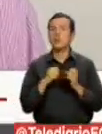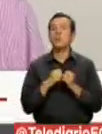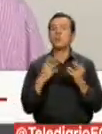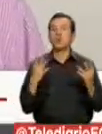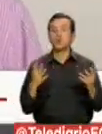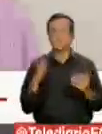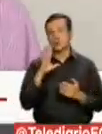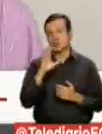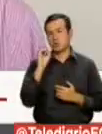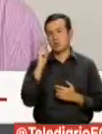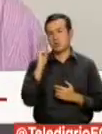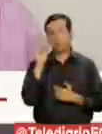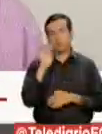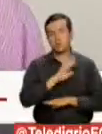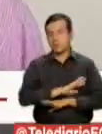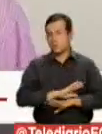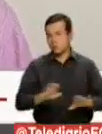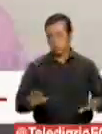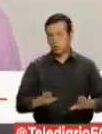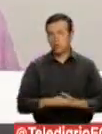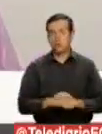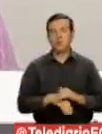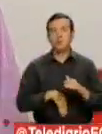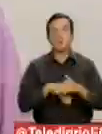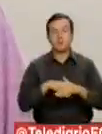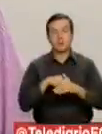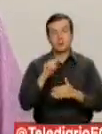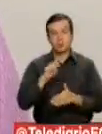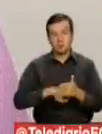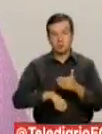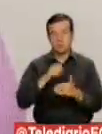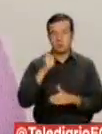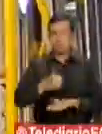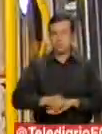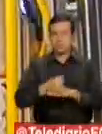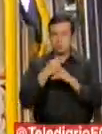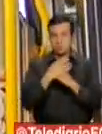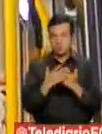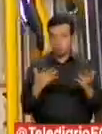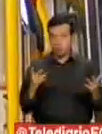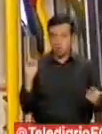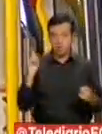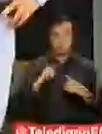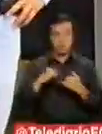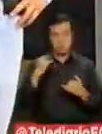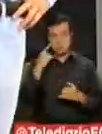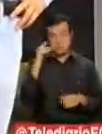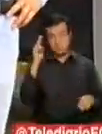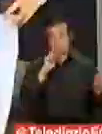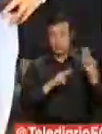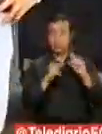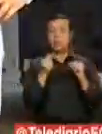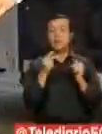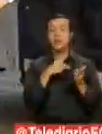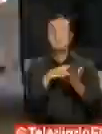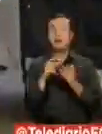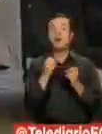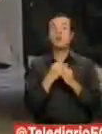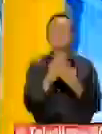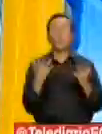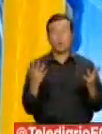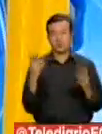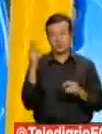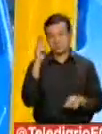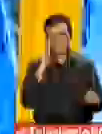velocidad máxima de 50 kilómetros por hora, que es el límite autorizado por la autoridad. Aún se analiza cuál sería la tarifa del pasaje para estas